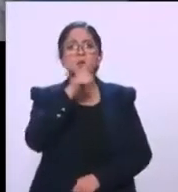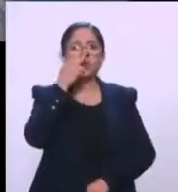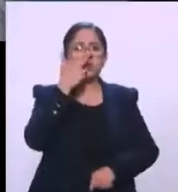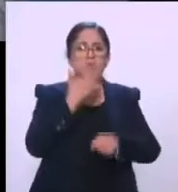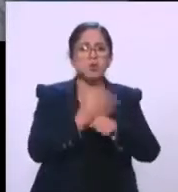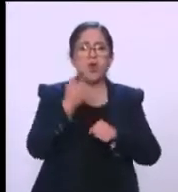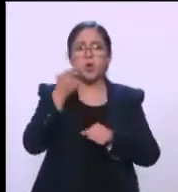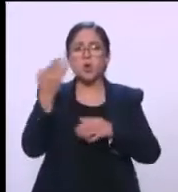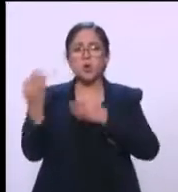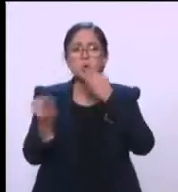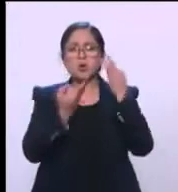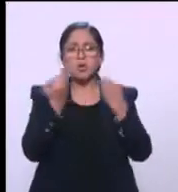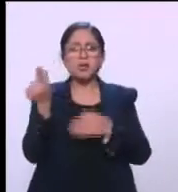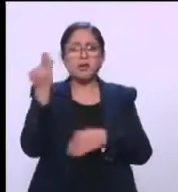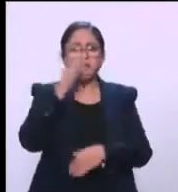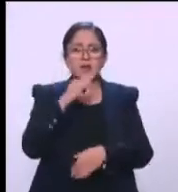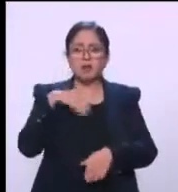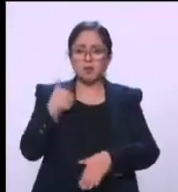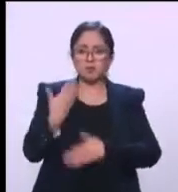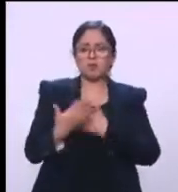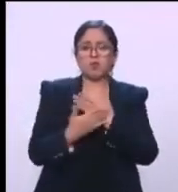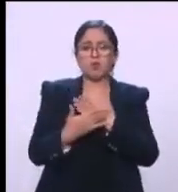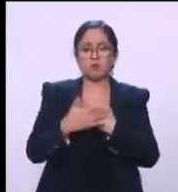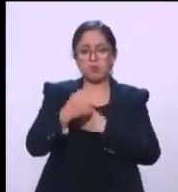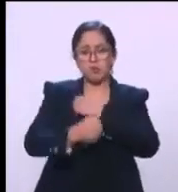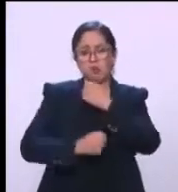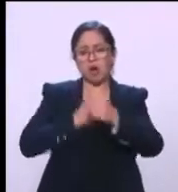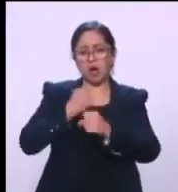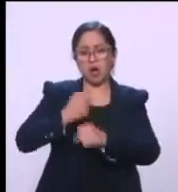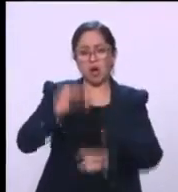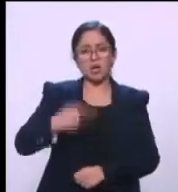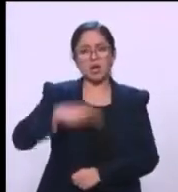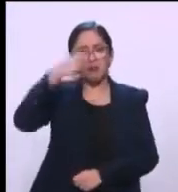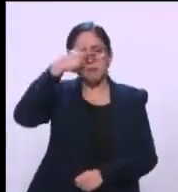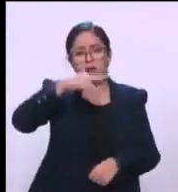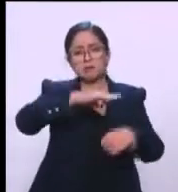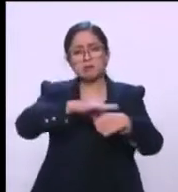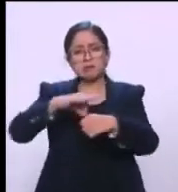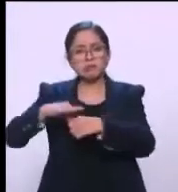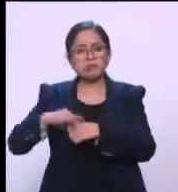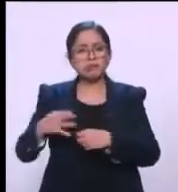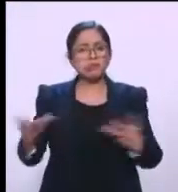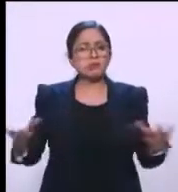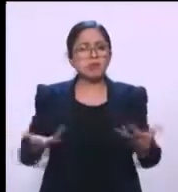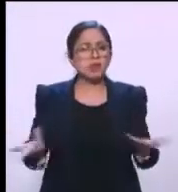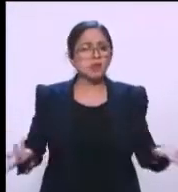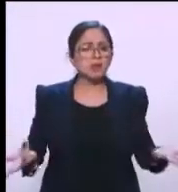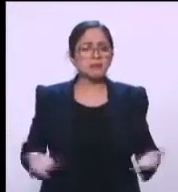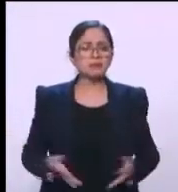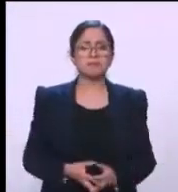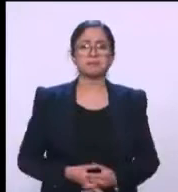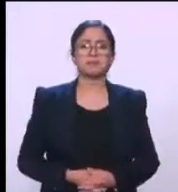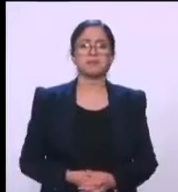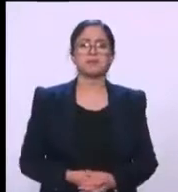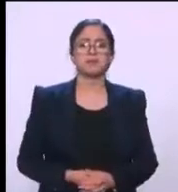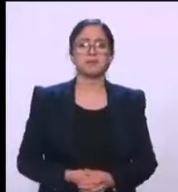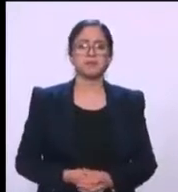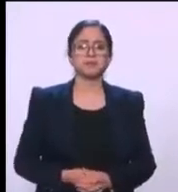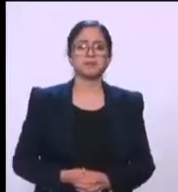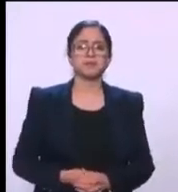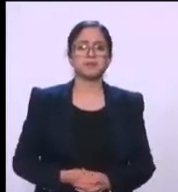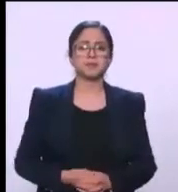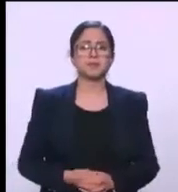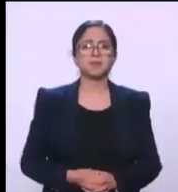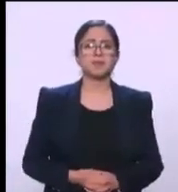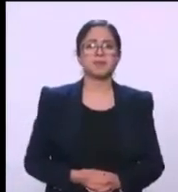estar verificando, sobre todo en el proceso electoral que se llevará a cabo en el próximo año aquí en nuestro país? Es que es una discusión